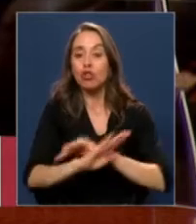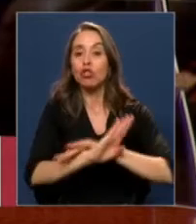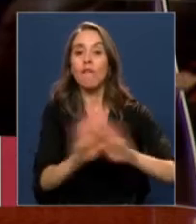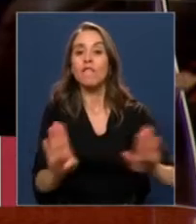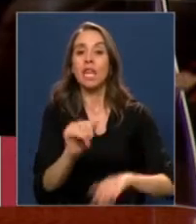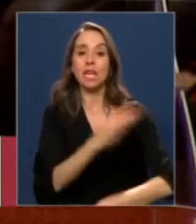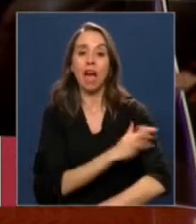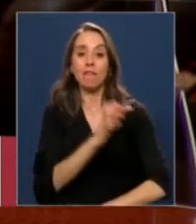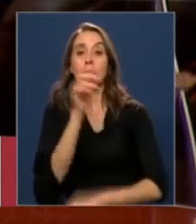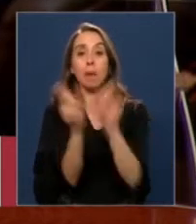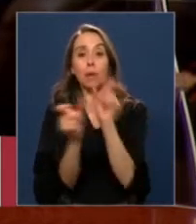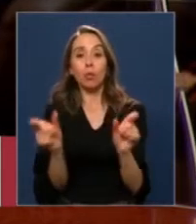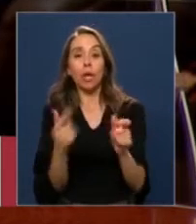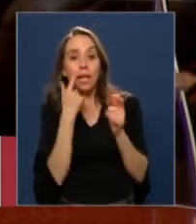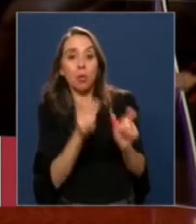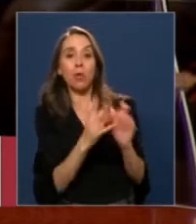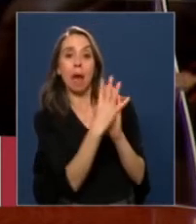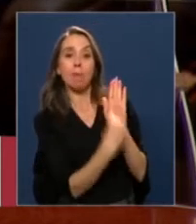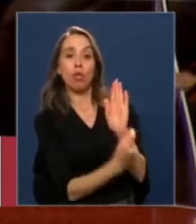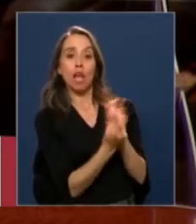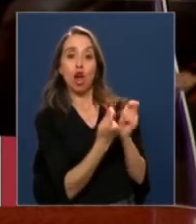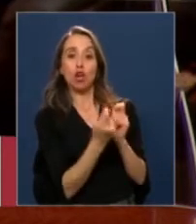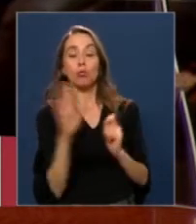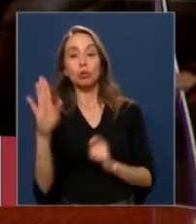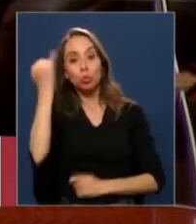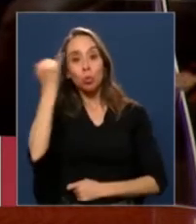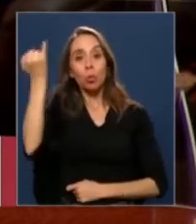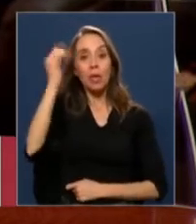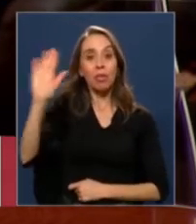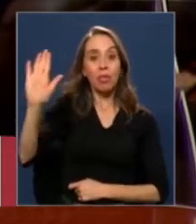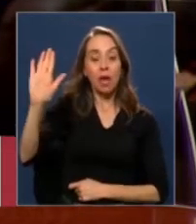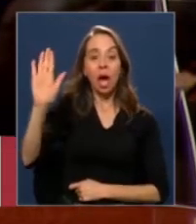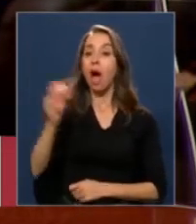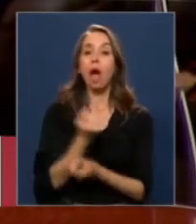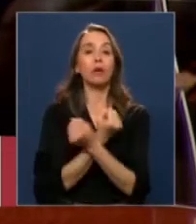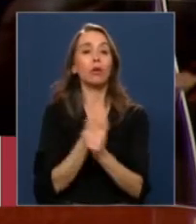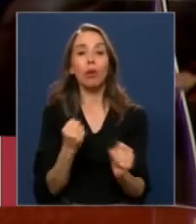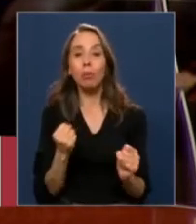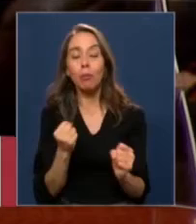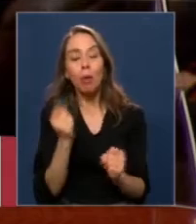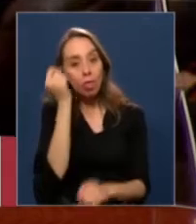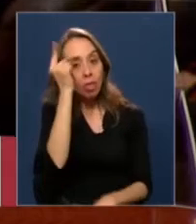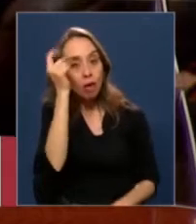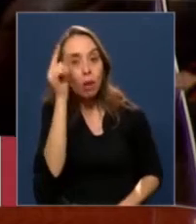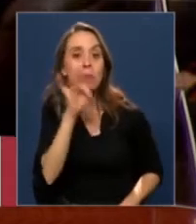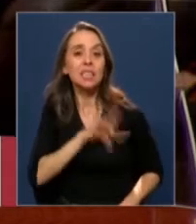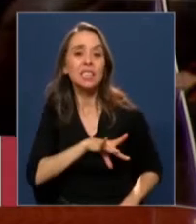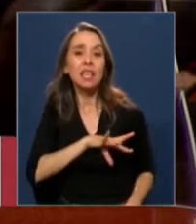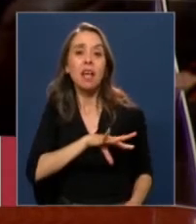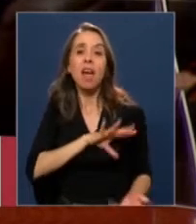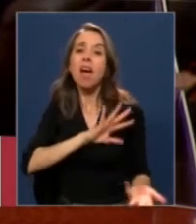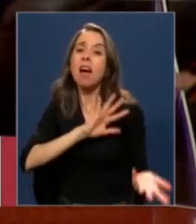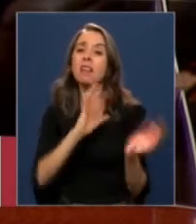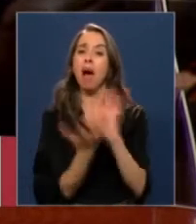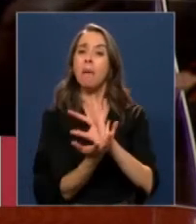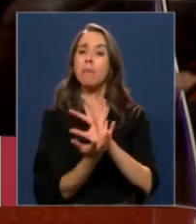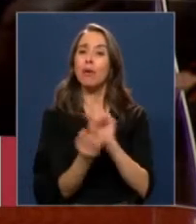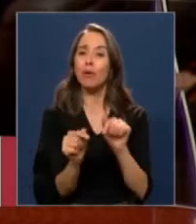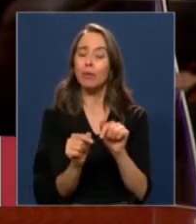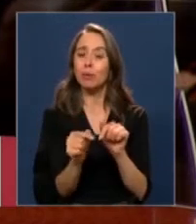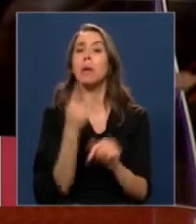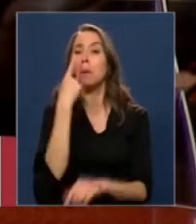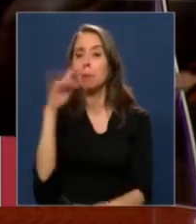pero los guardianes del modelo fiel a su dogmatismo no son capaces de comprender que chile cambio